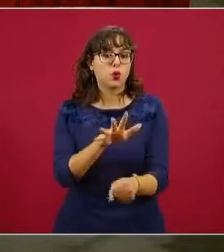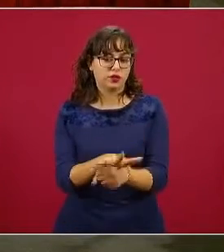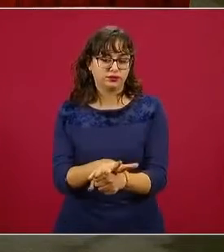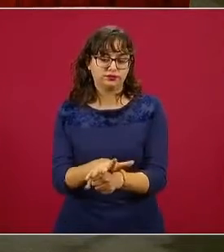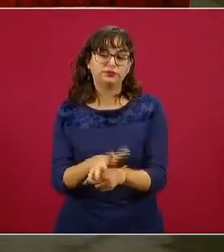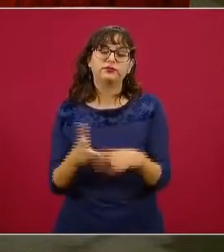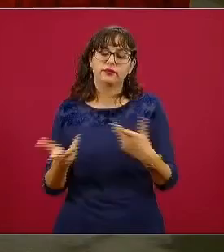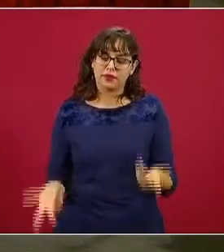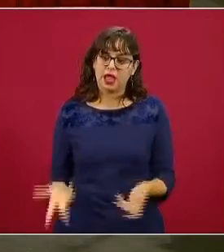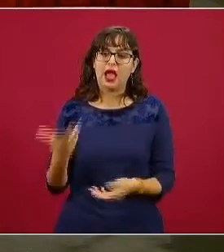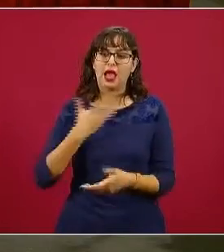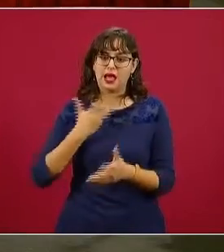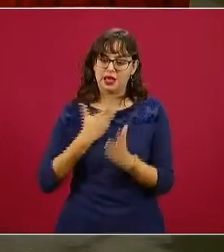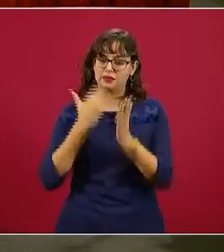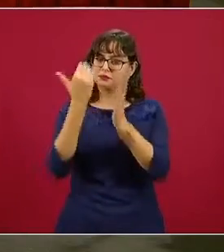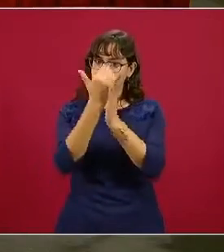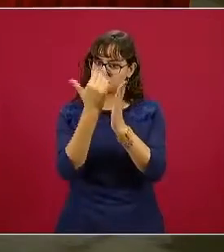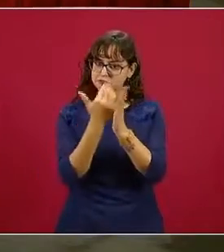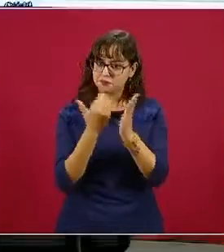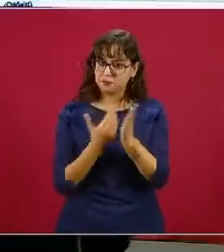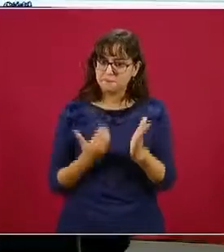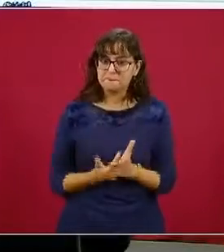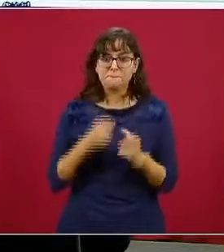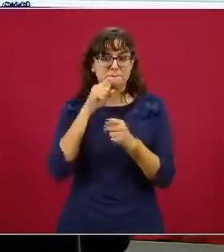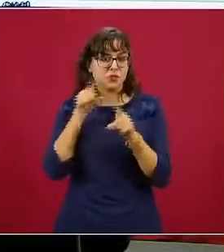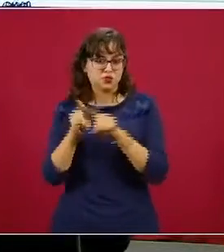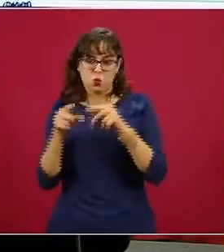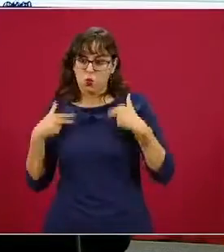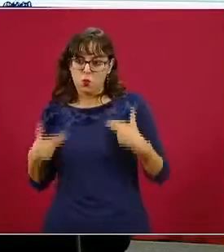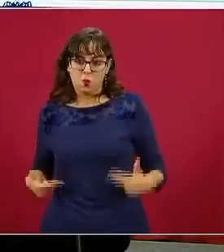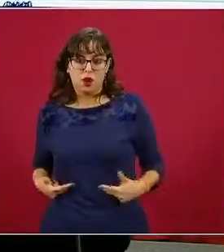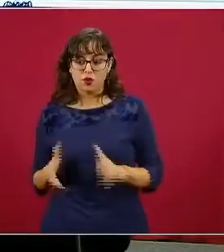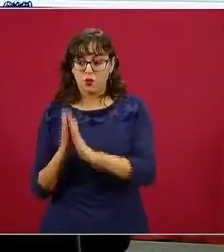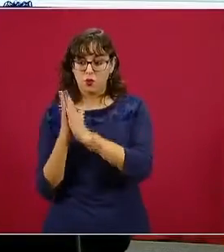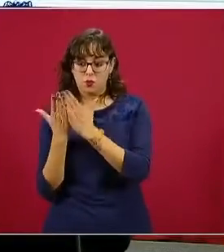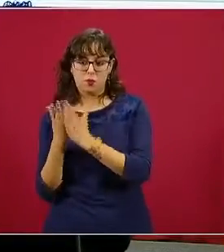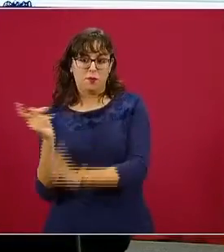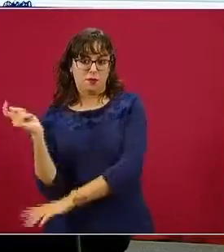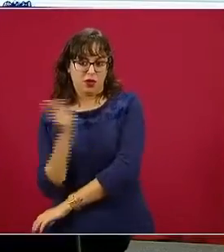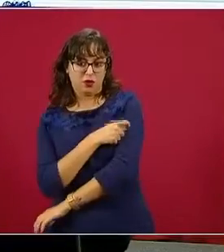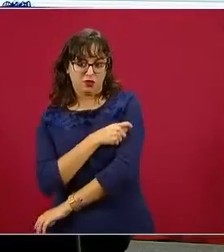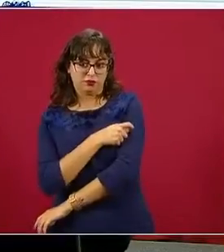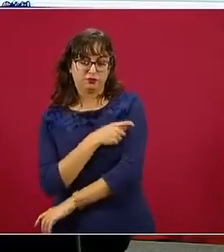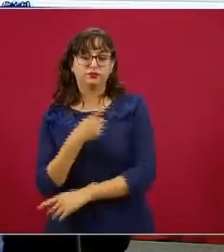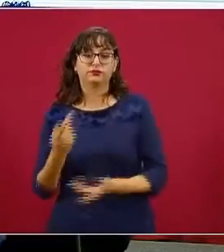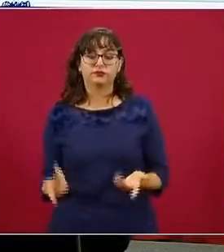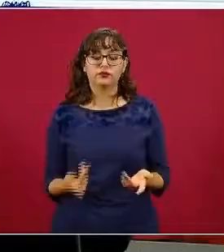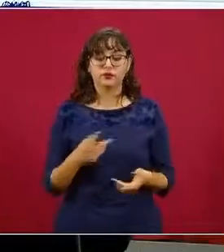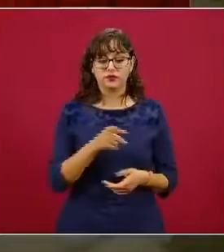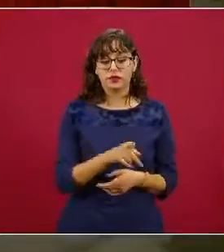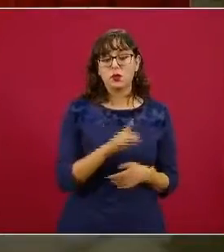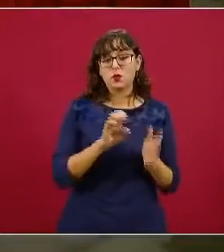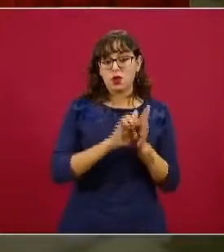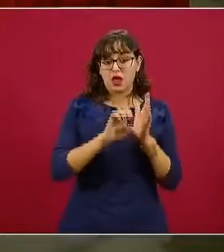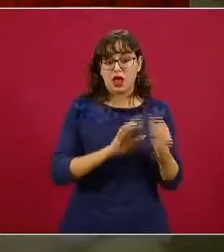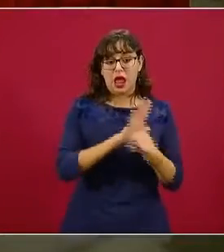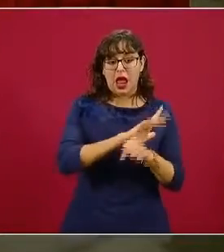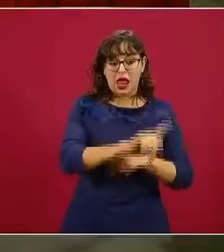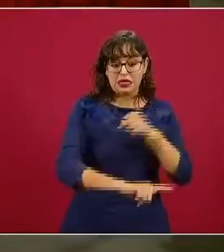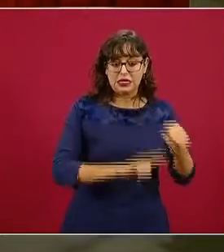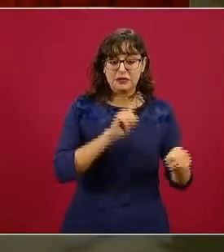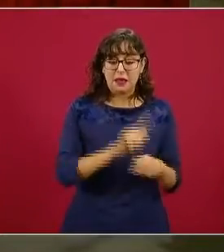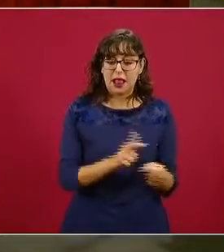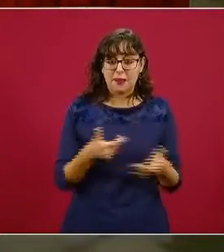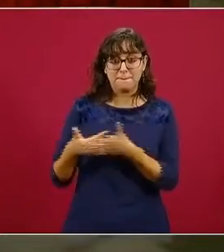esquema de vacunación, como también las vacunaciones en humanos, donde la primera dosis se pone al mes de edad de los cachorritos.